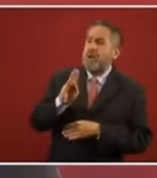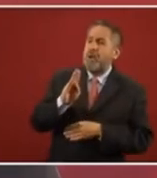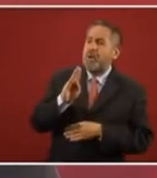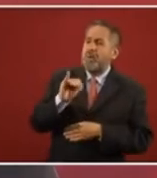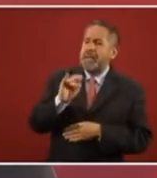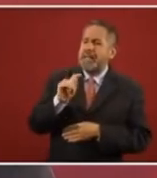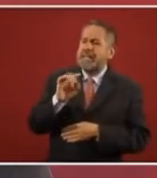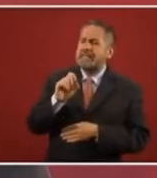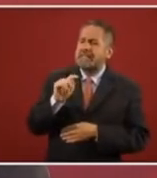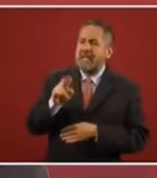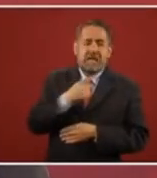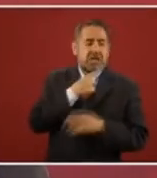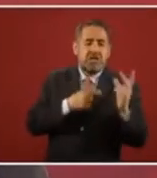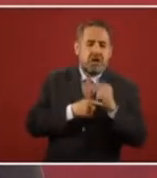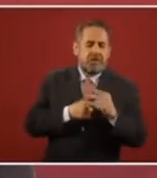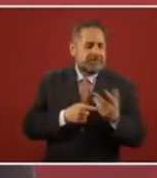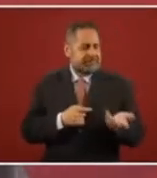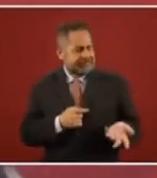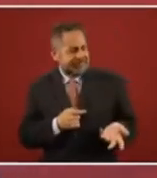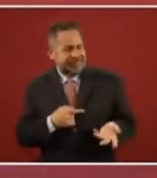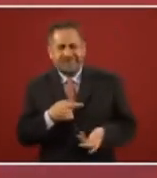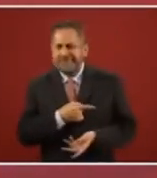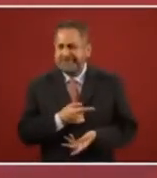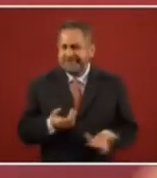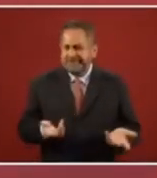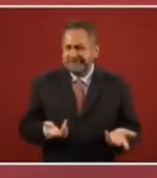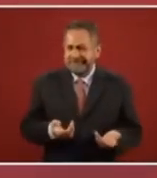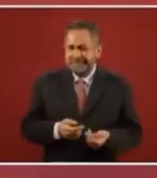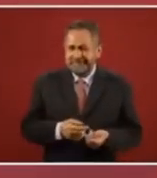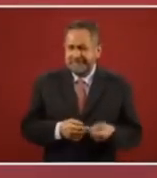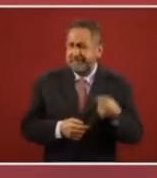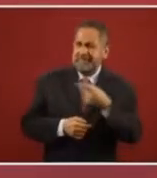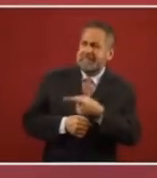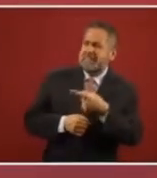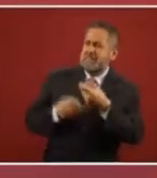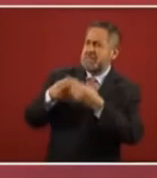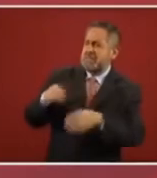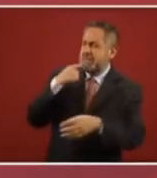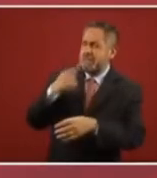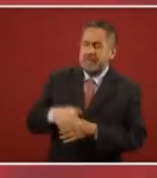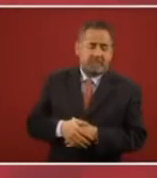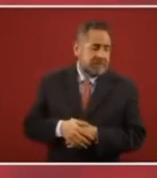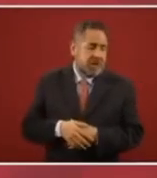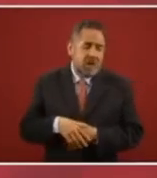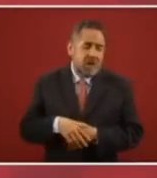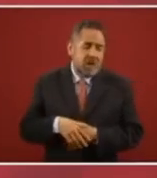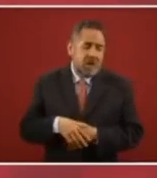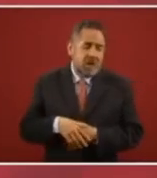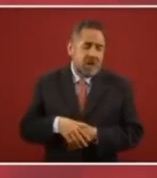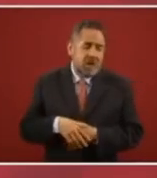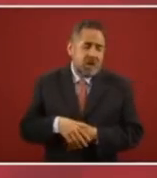este porque eso es la construcción